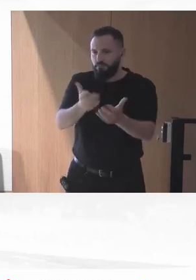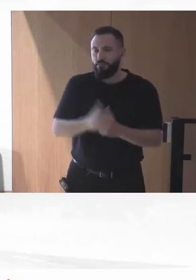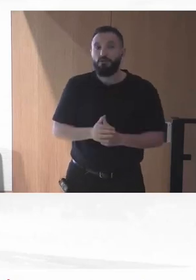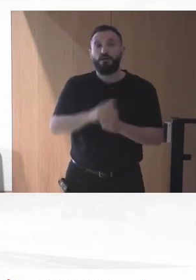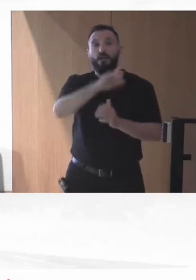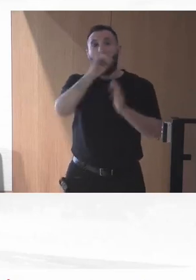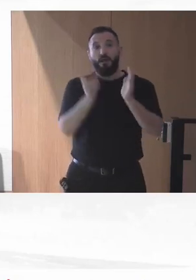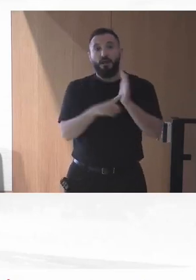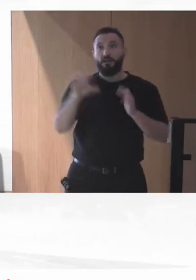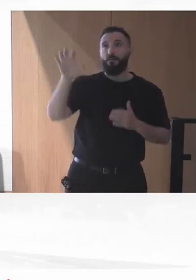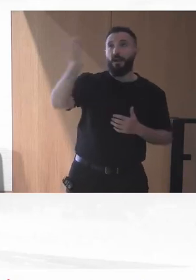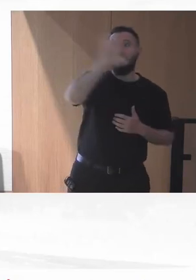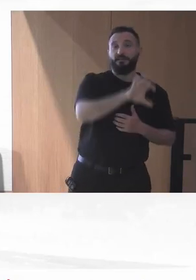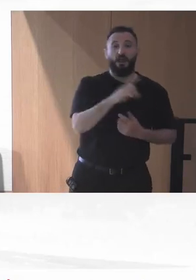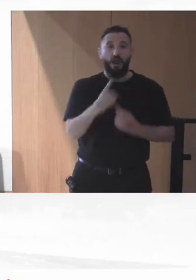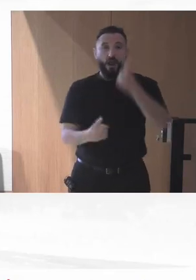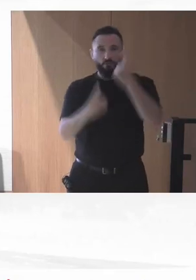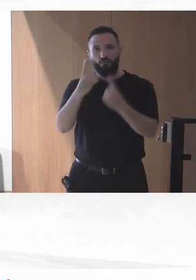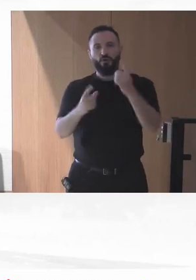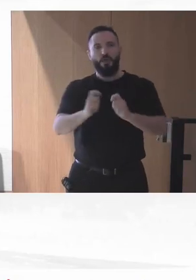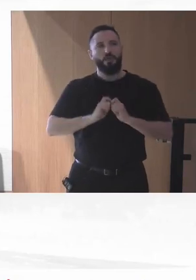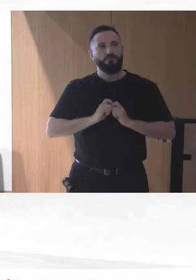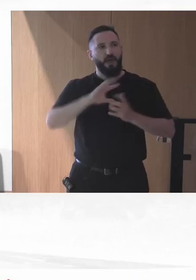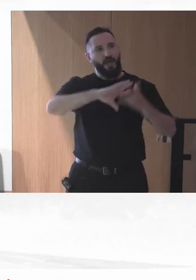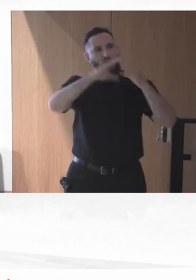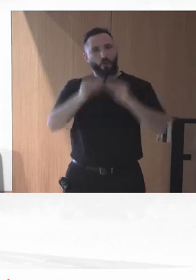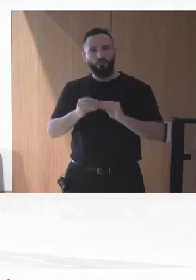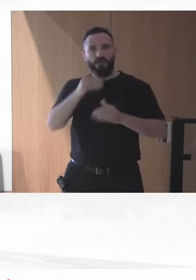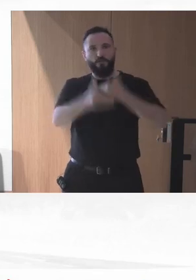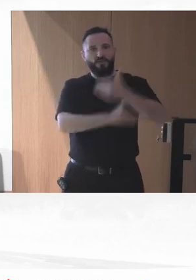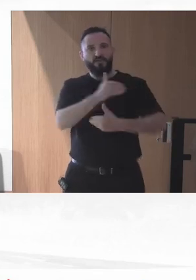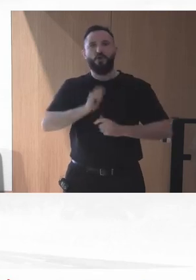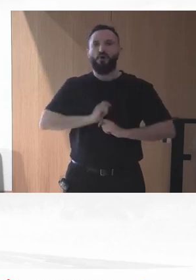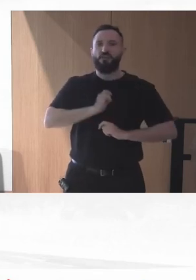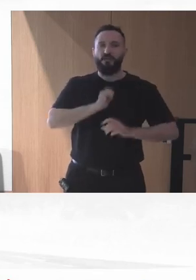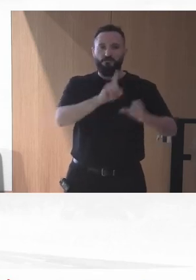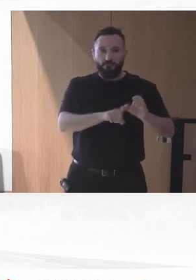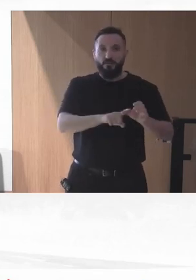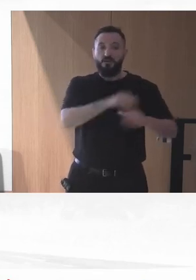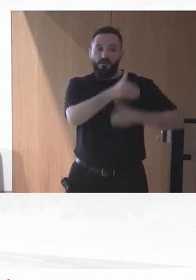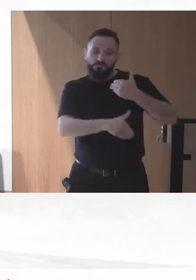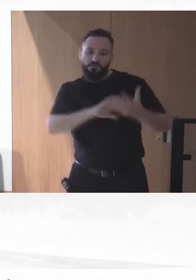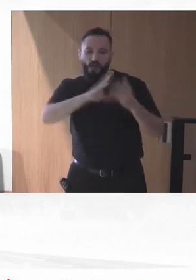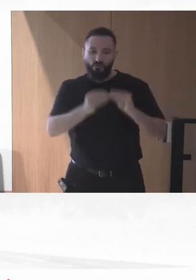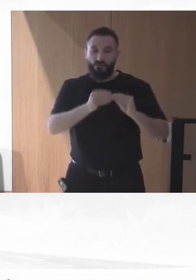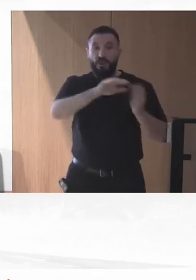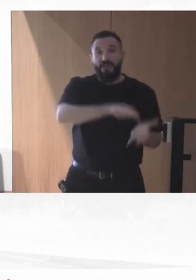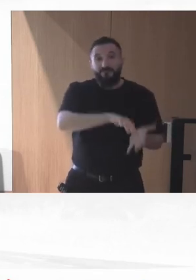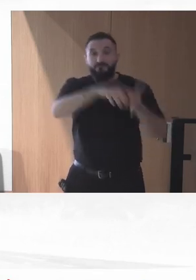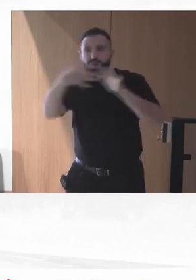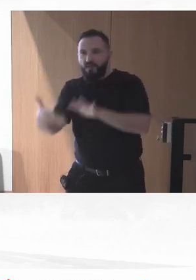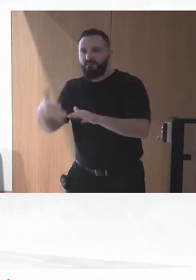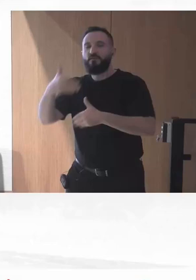La legislación de algunos países sí que establece estos ajustes en los procedimientos civiles que luego se pueden transponer a los